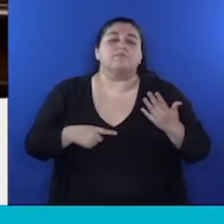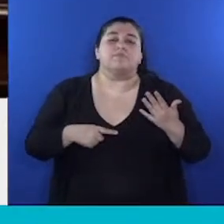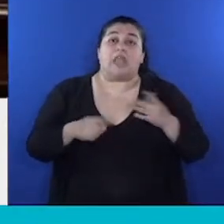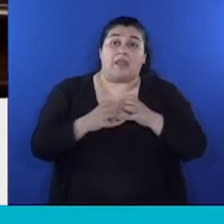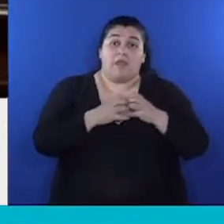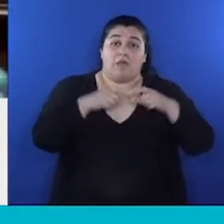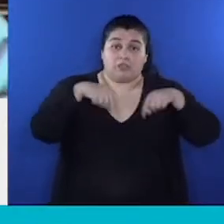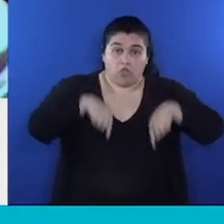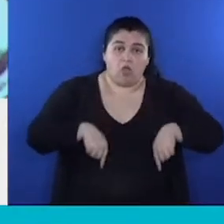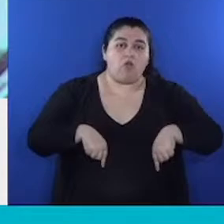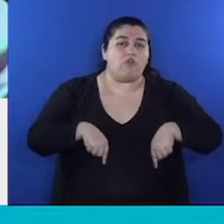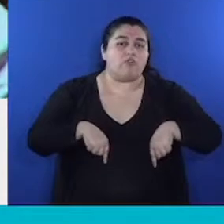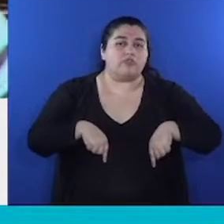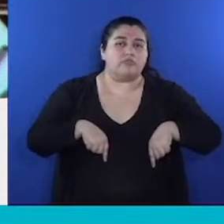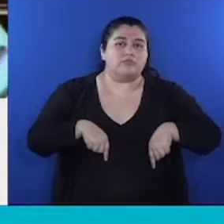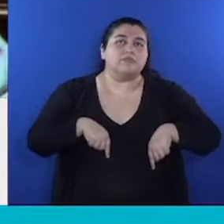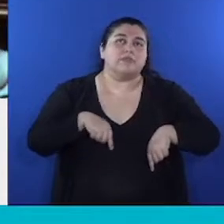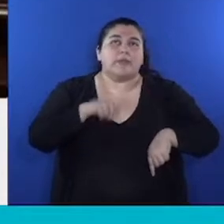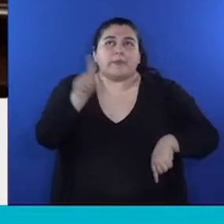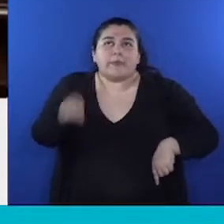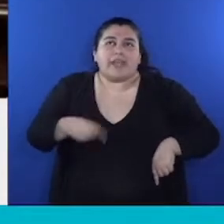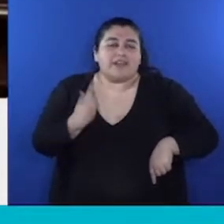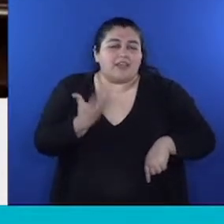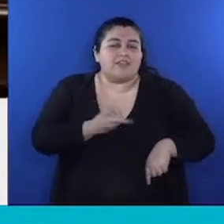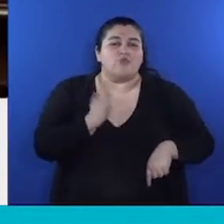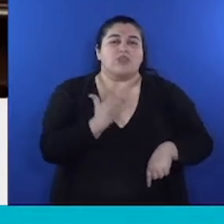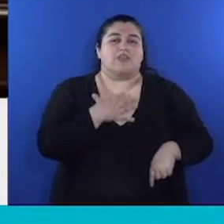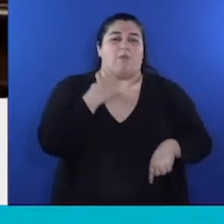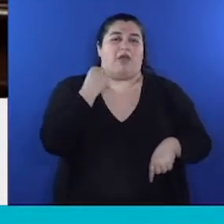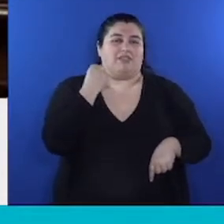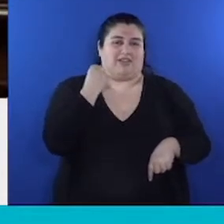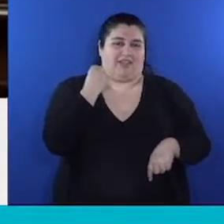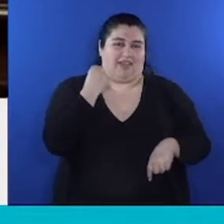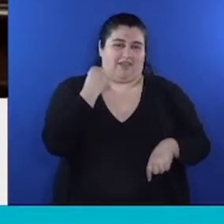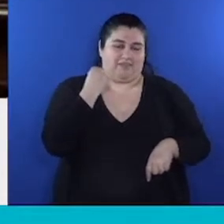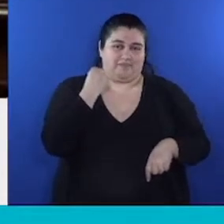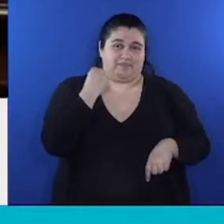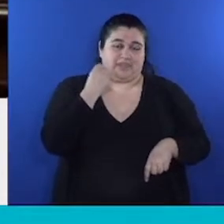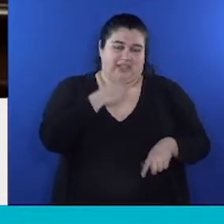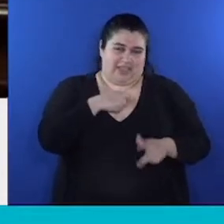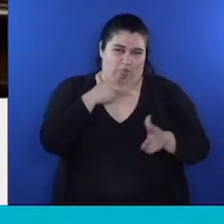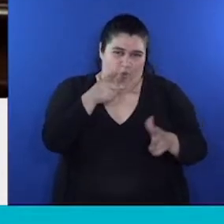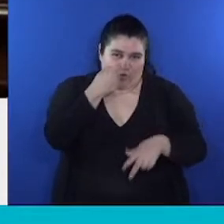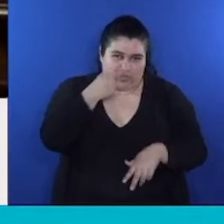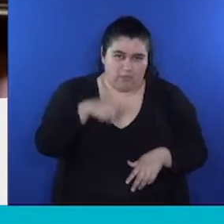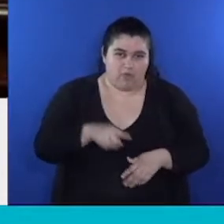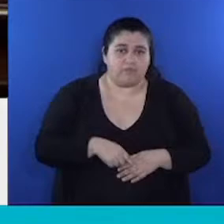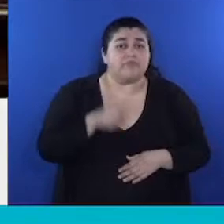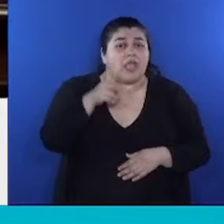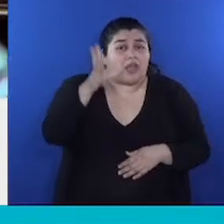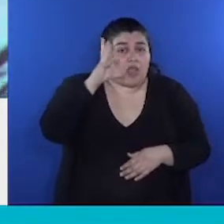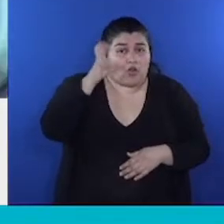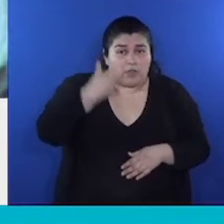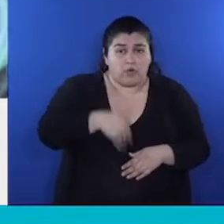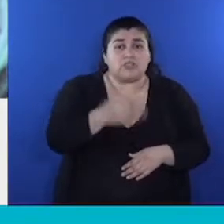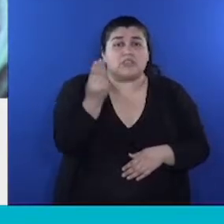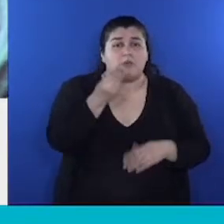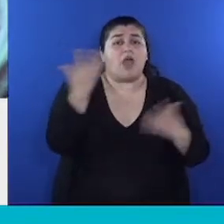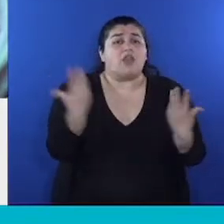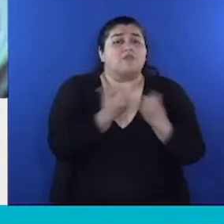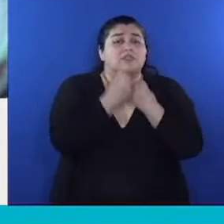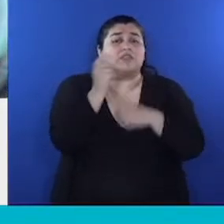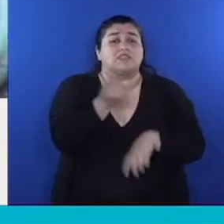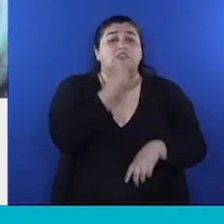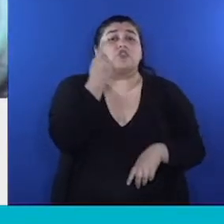ver con el origen de nuestra patria. Y no quería terminar sin recordar que este sábado se cumplen